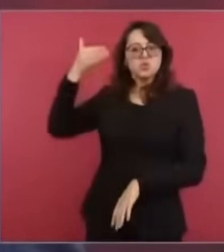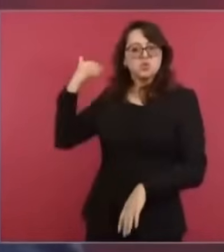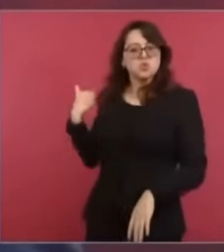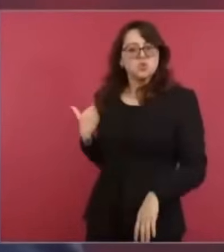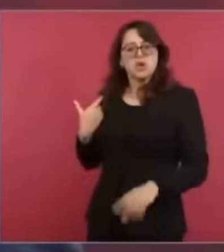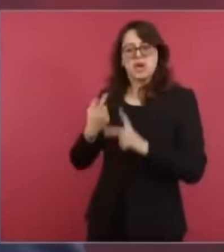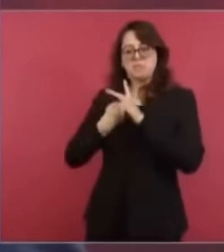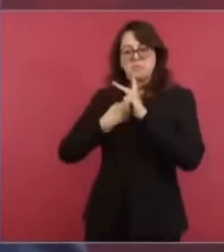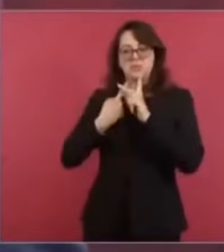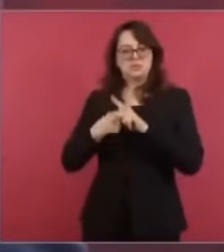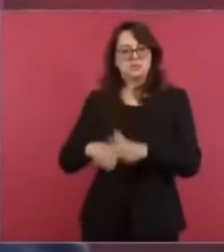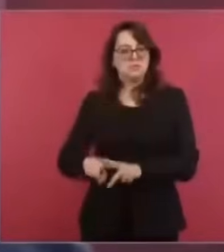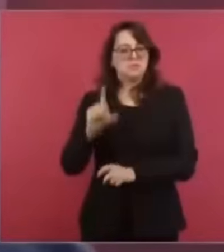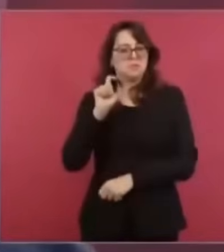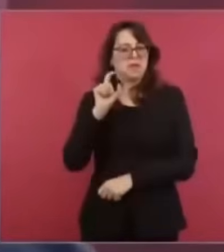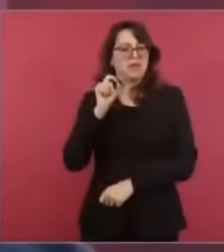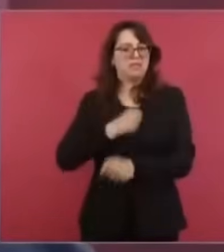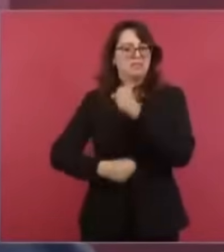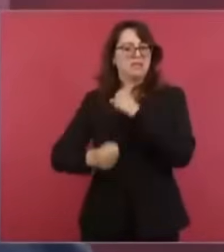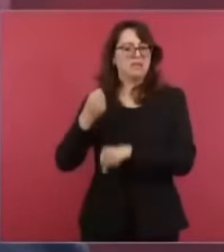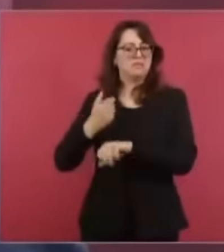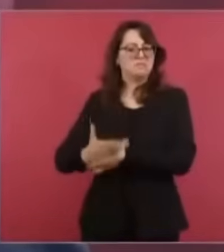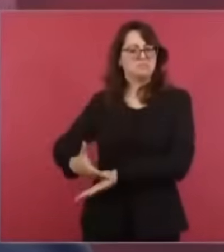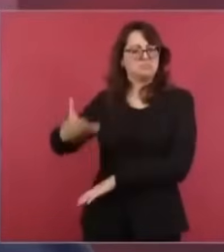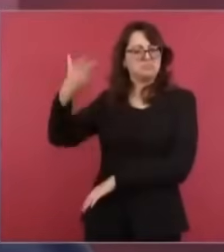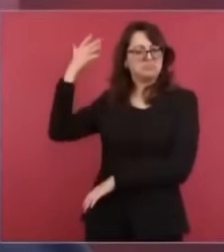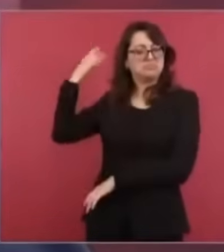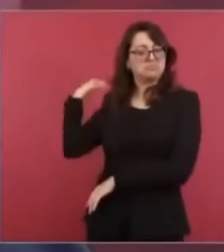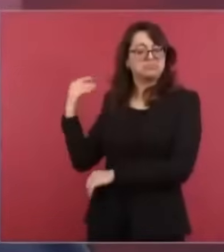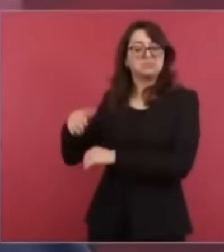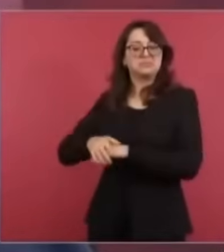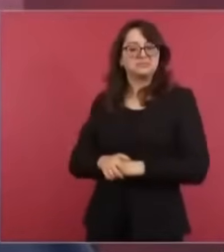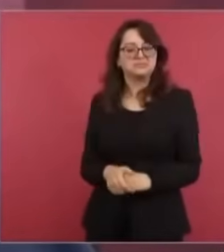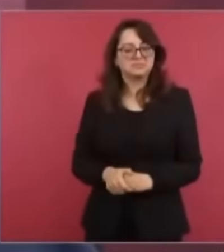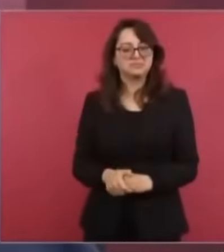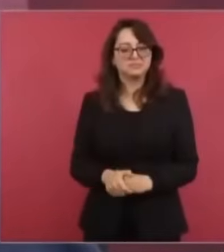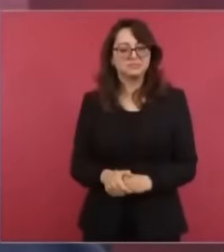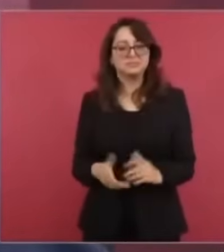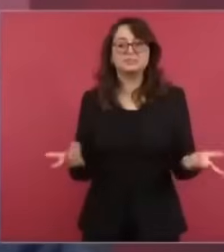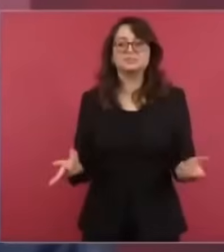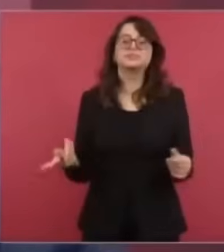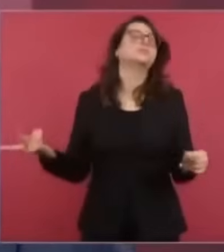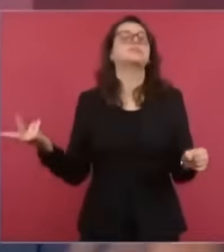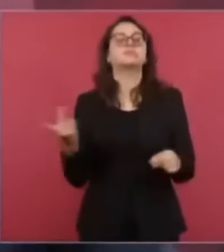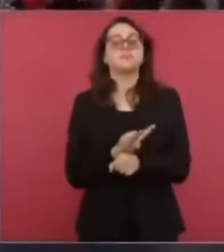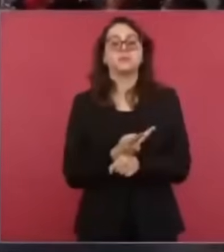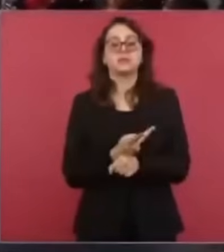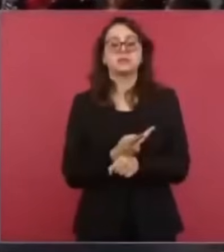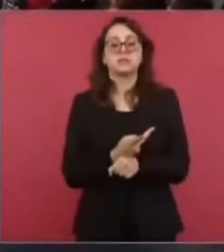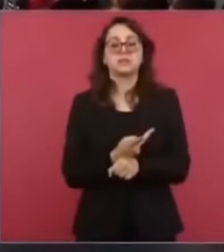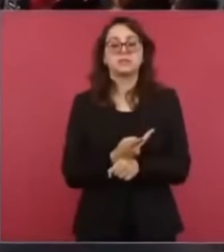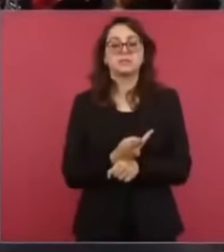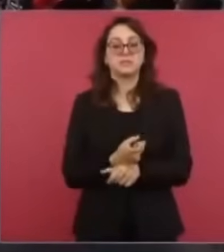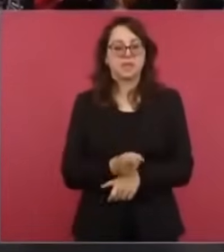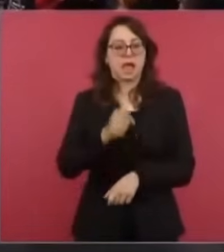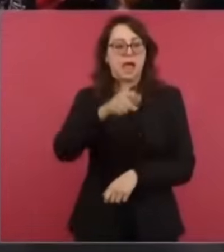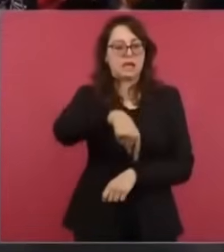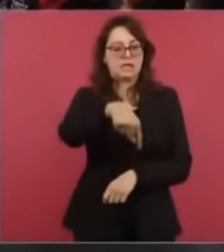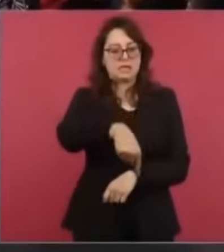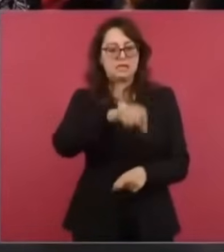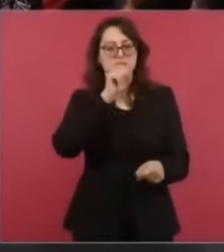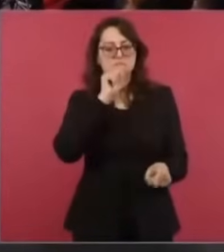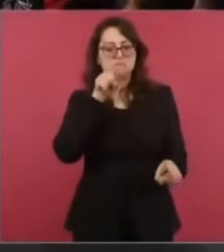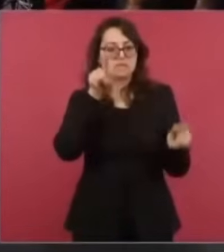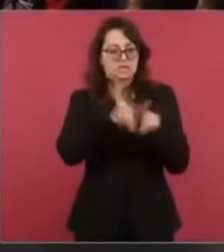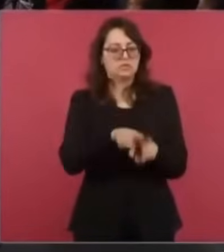Calderón y los que estuvieron en el gobierno te han de haber llevado